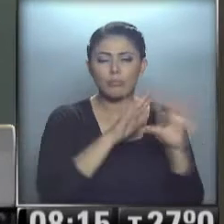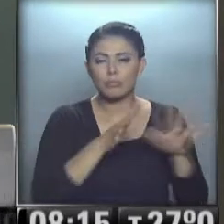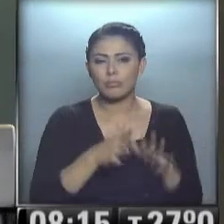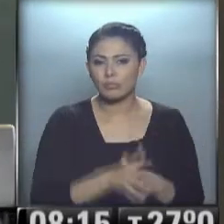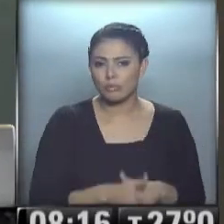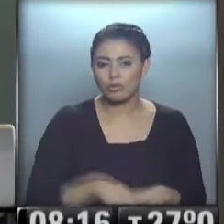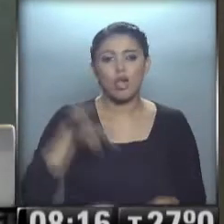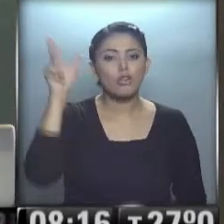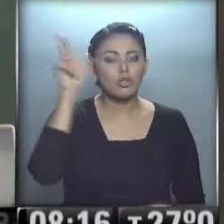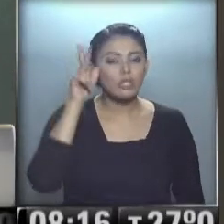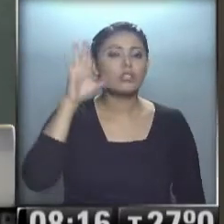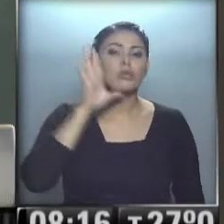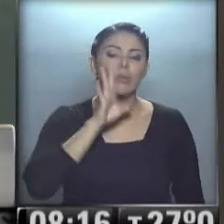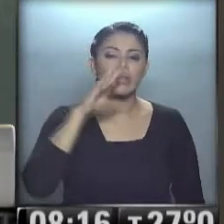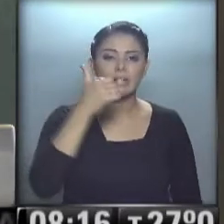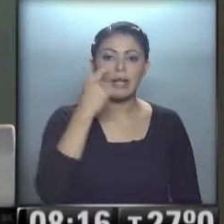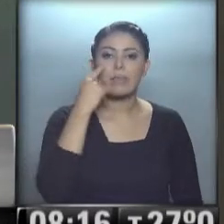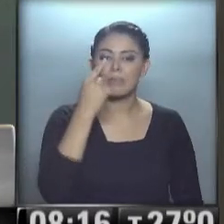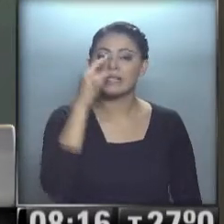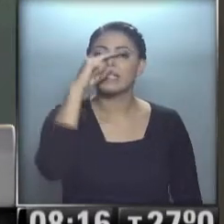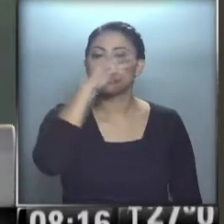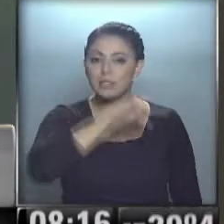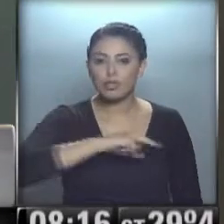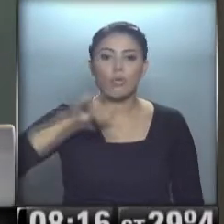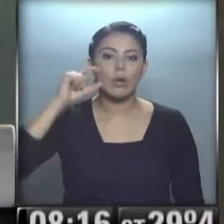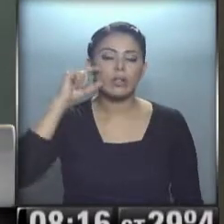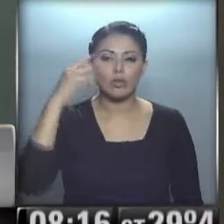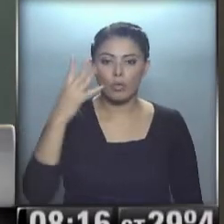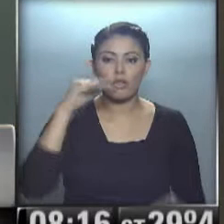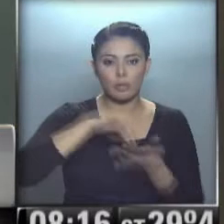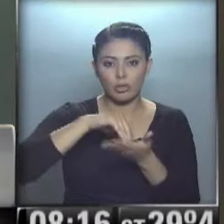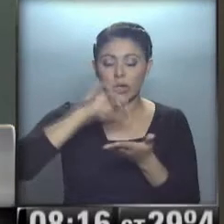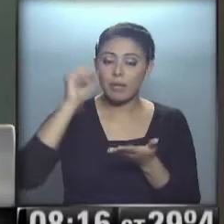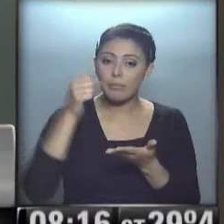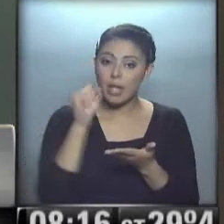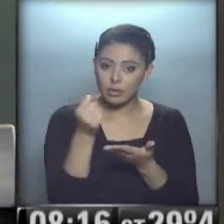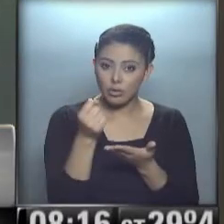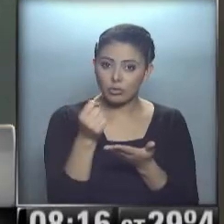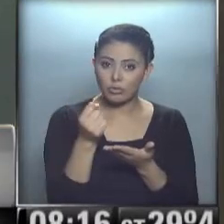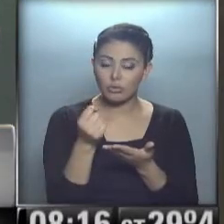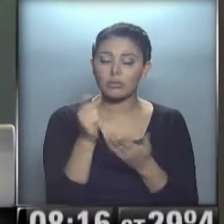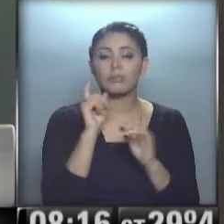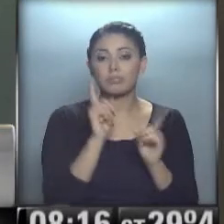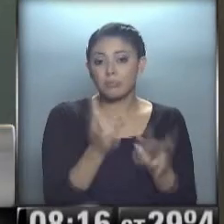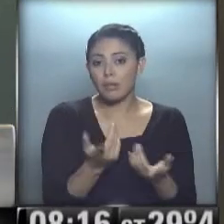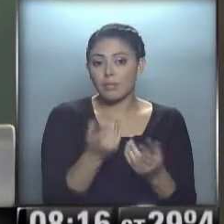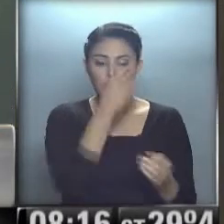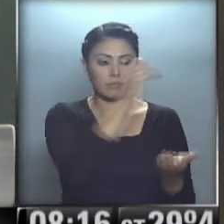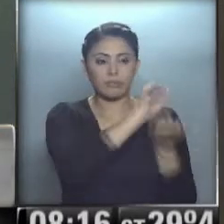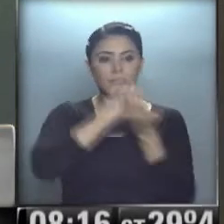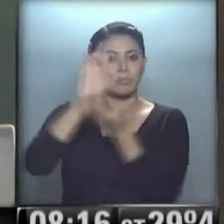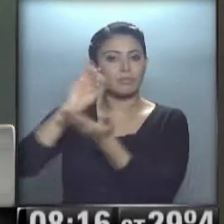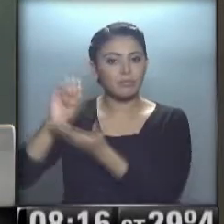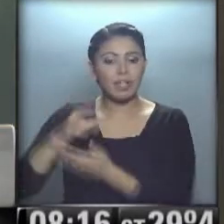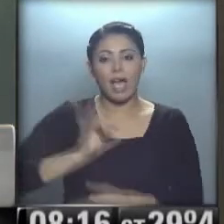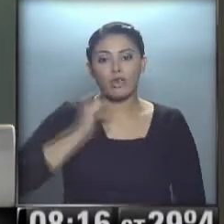aproximadamente 856.744 millones de pesos, que es lo que efectivamente se transfiere en el transcurso